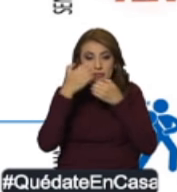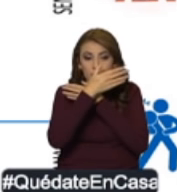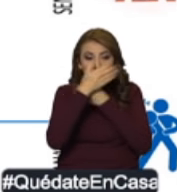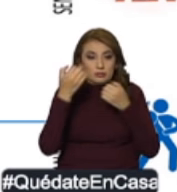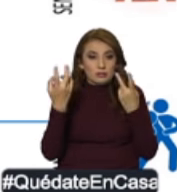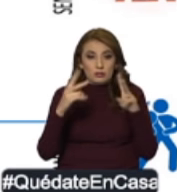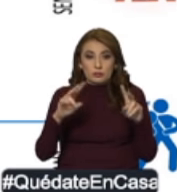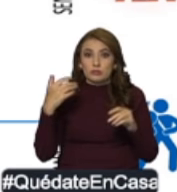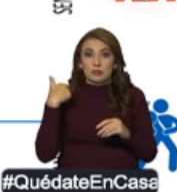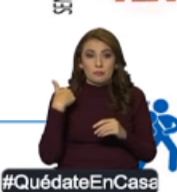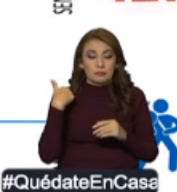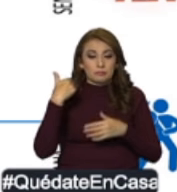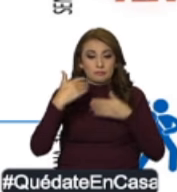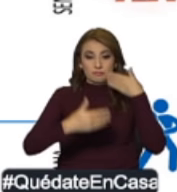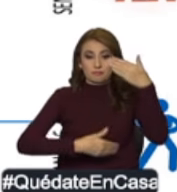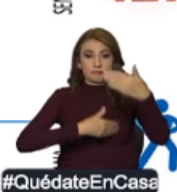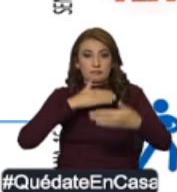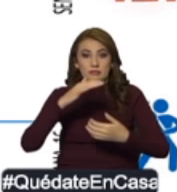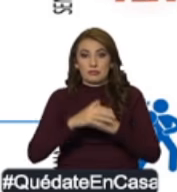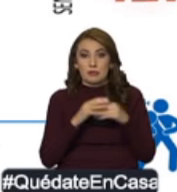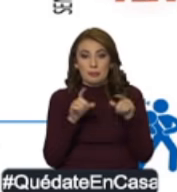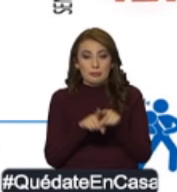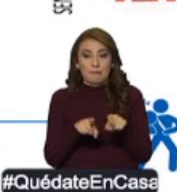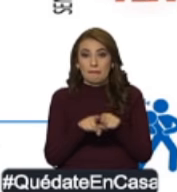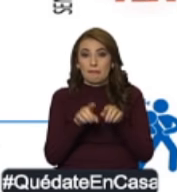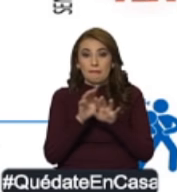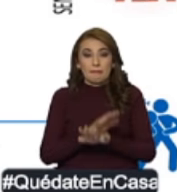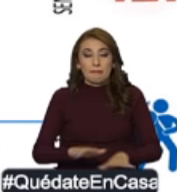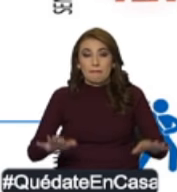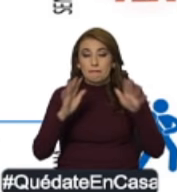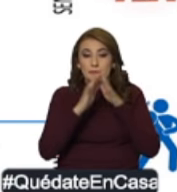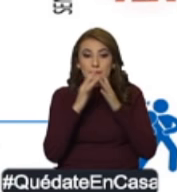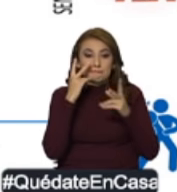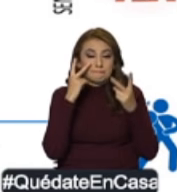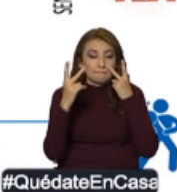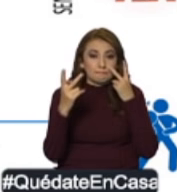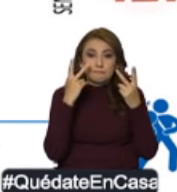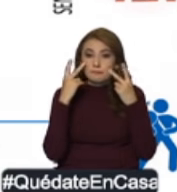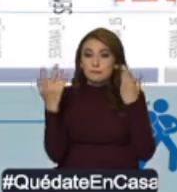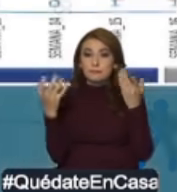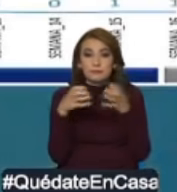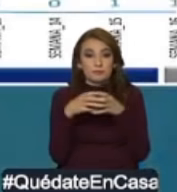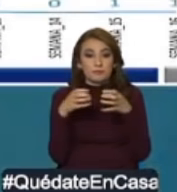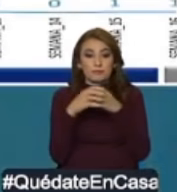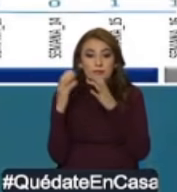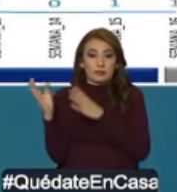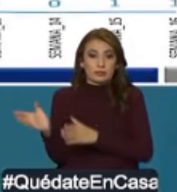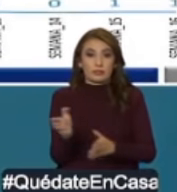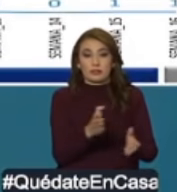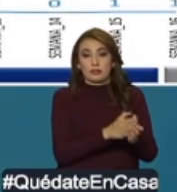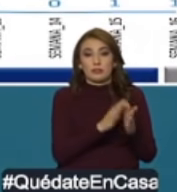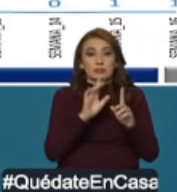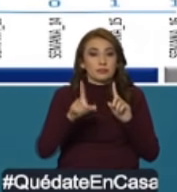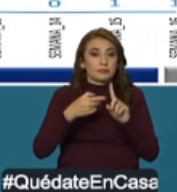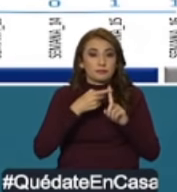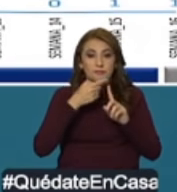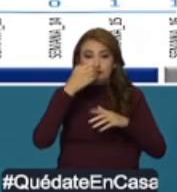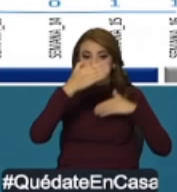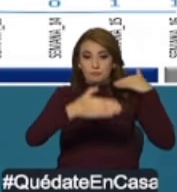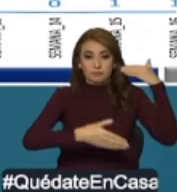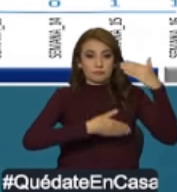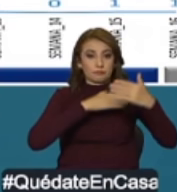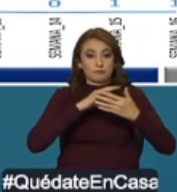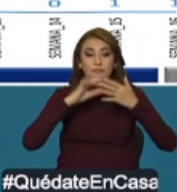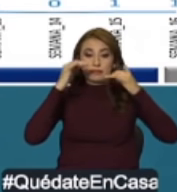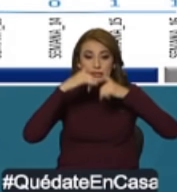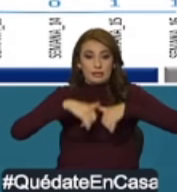hemos tenido no solamente hechos ya observables, que son los que miramos aquí desde el día 1 de la gestión de